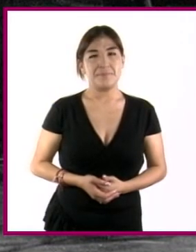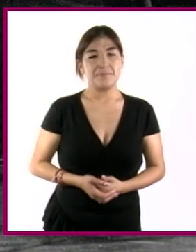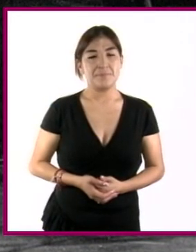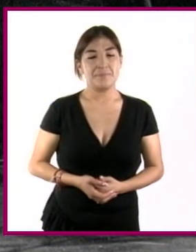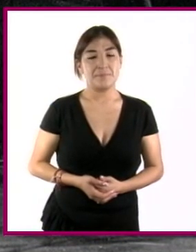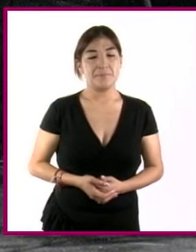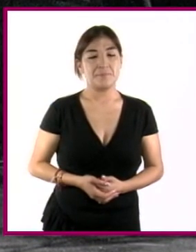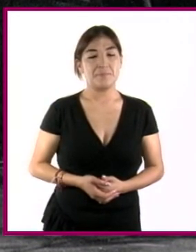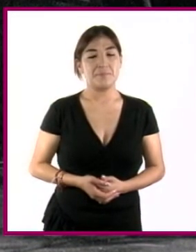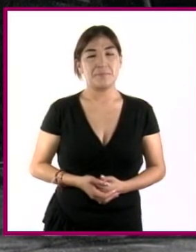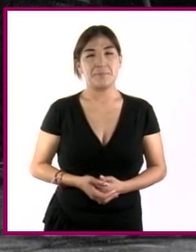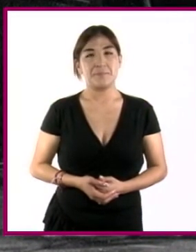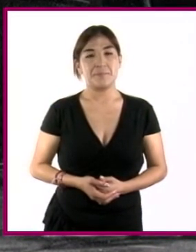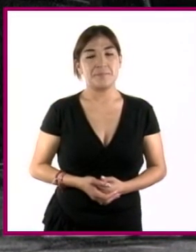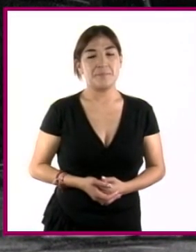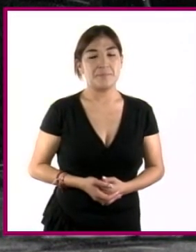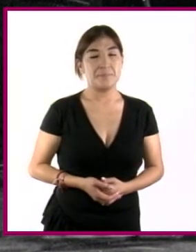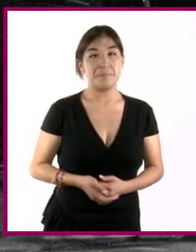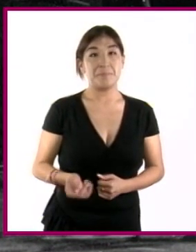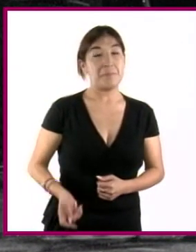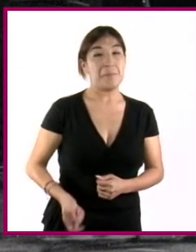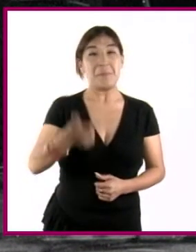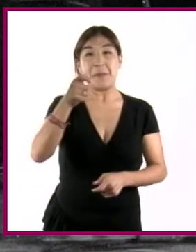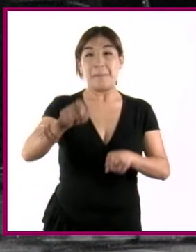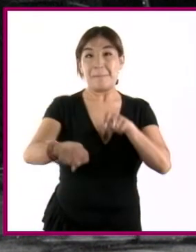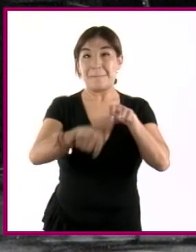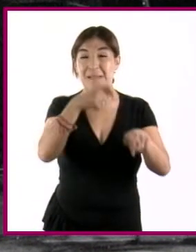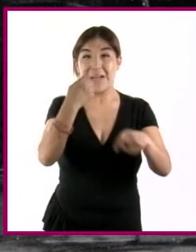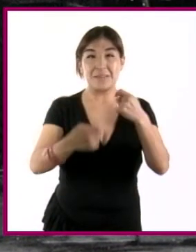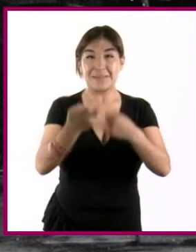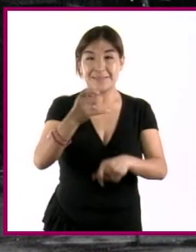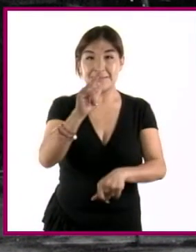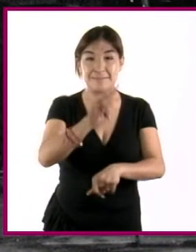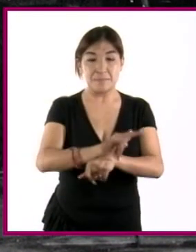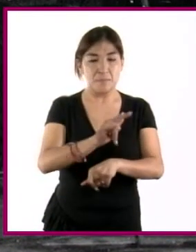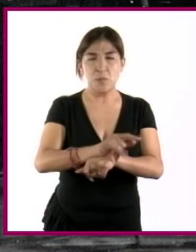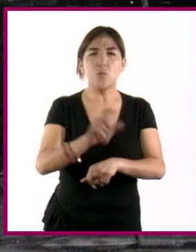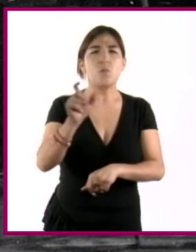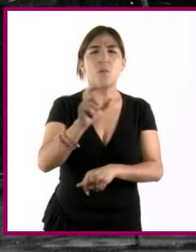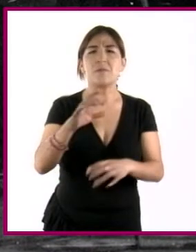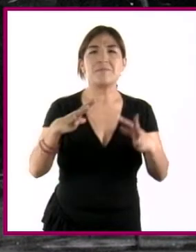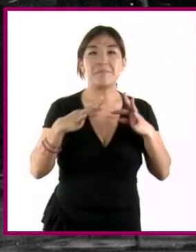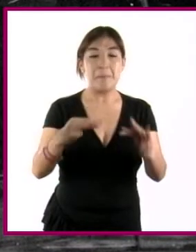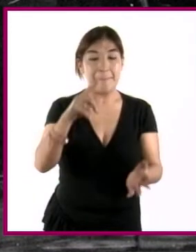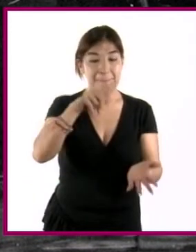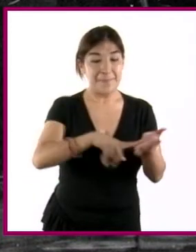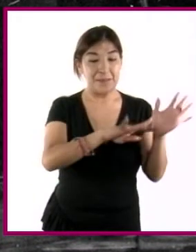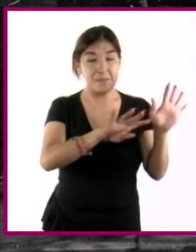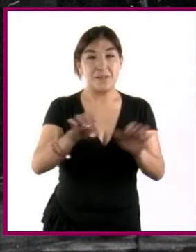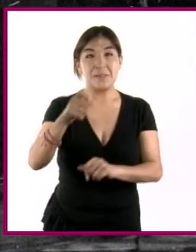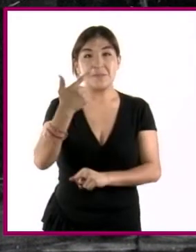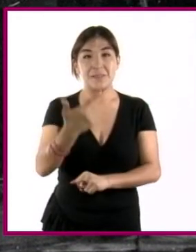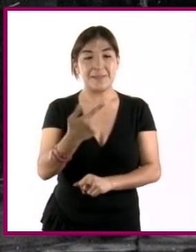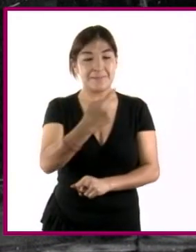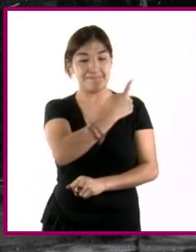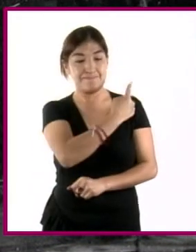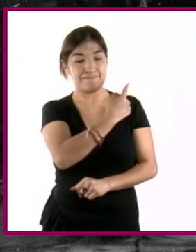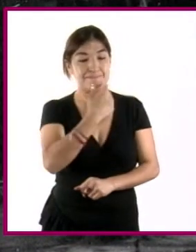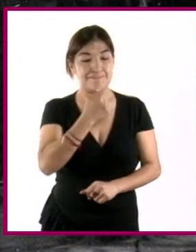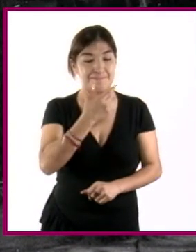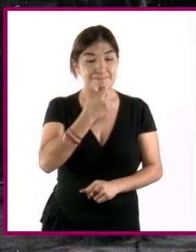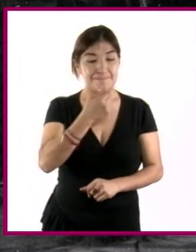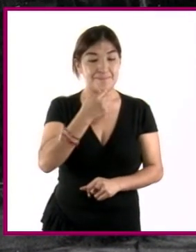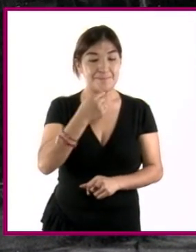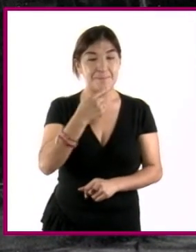El primer plástico totalmente sintético apareció en 1907, gracias al químico estadounidense de